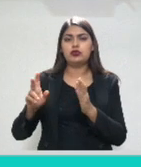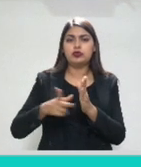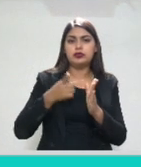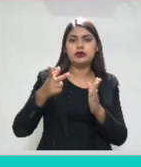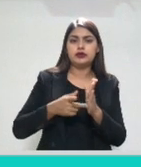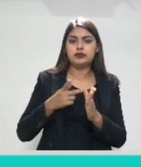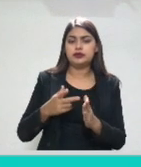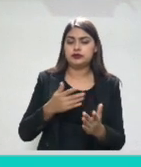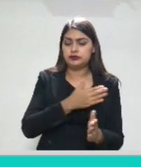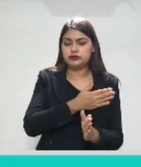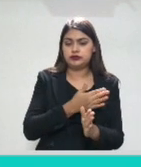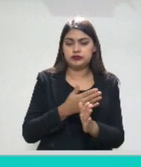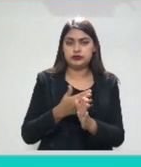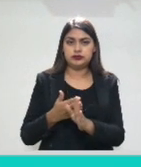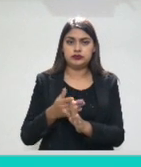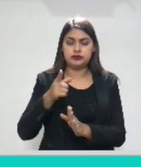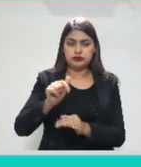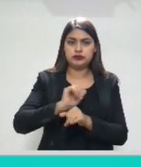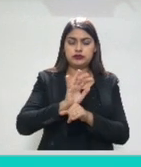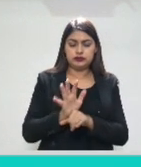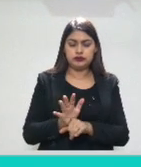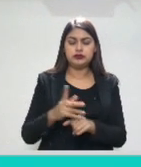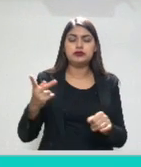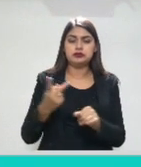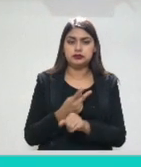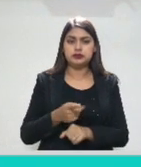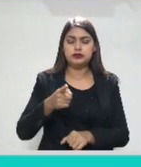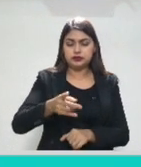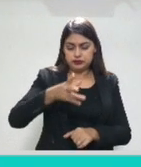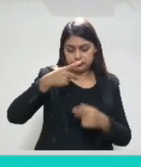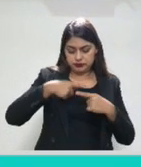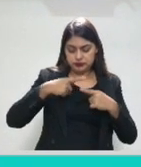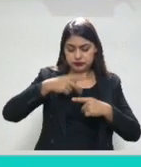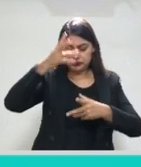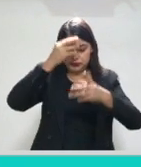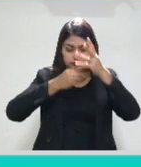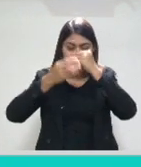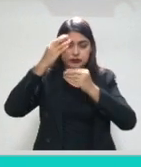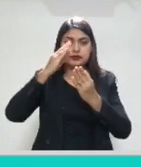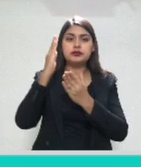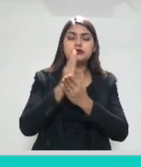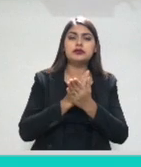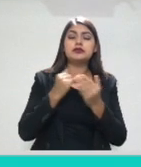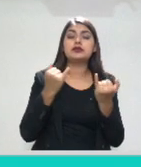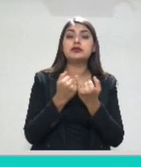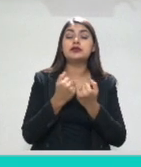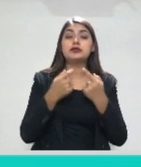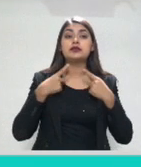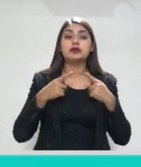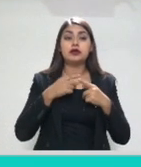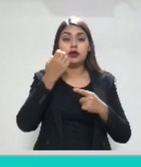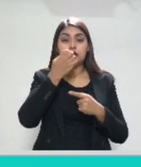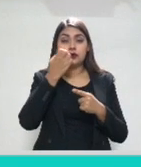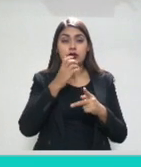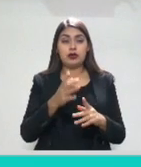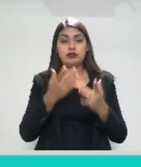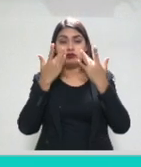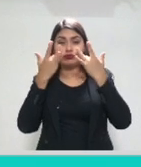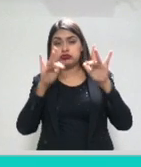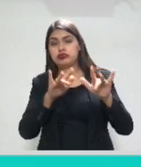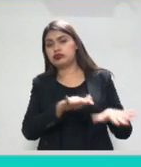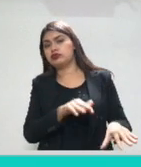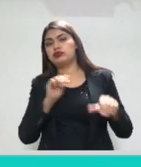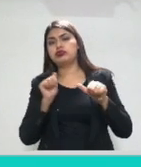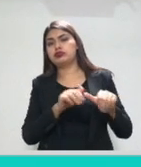la pandemia ha provocado la pérdida de aprendizaje y un incremento en la tasa de abandono escolar afectando una